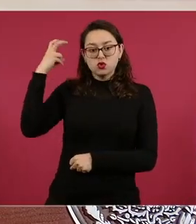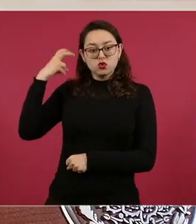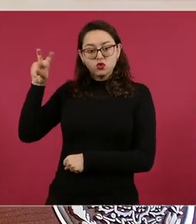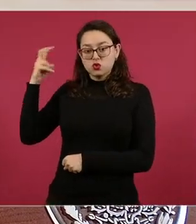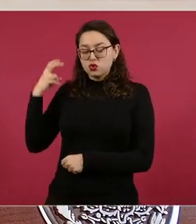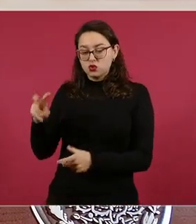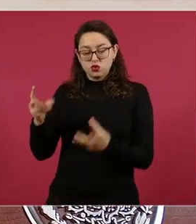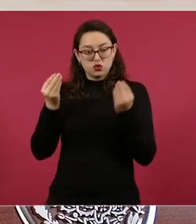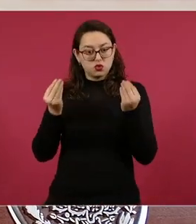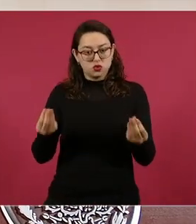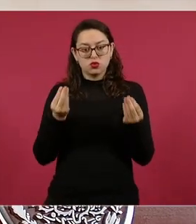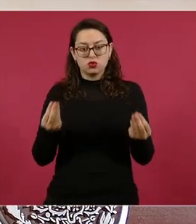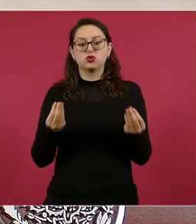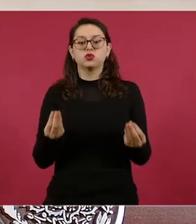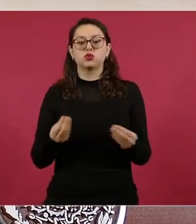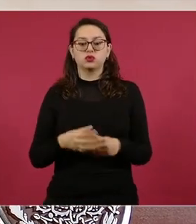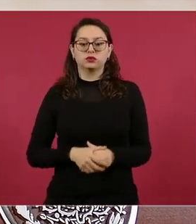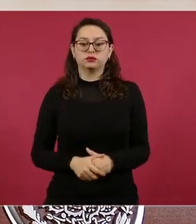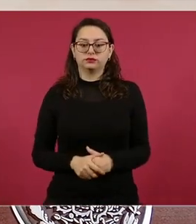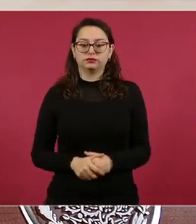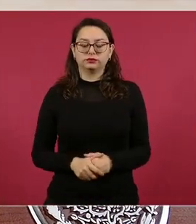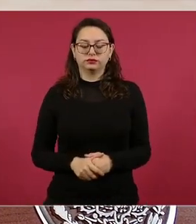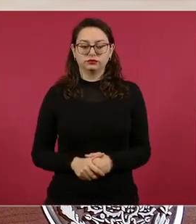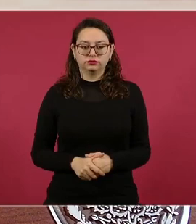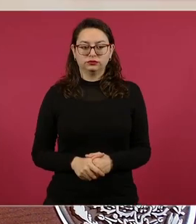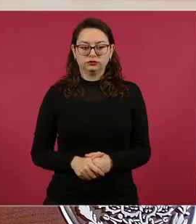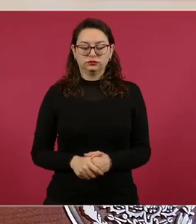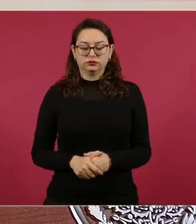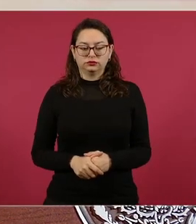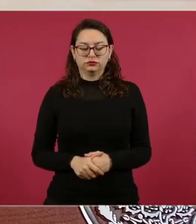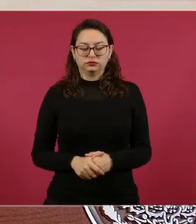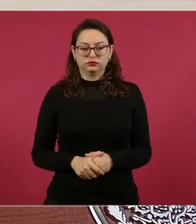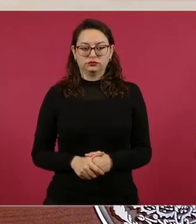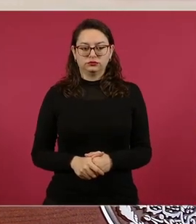bastante. Fíjese que el fin de semana